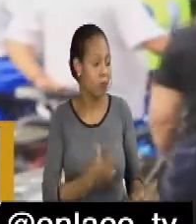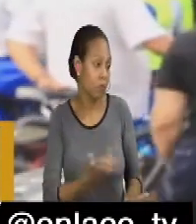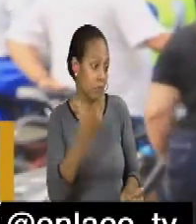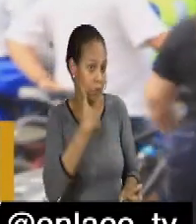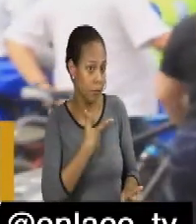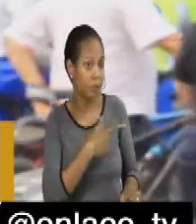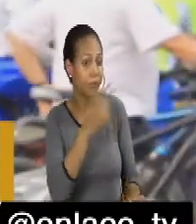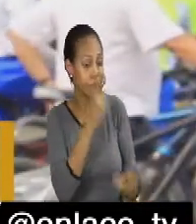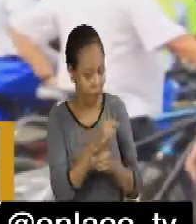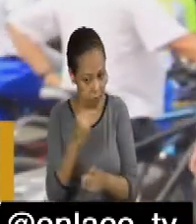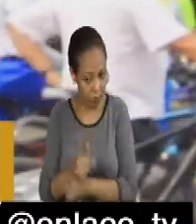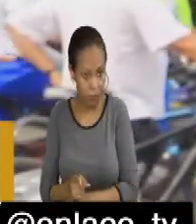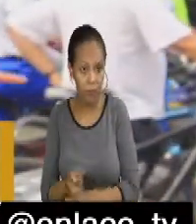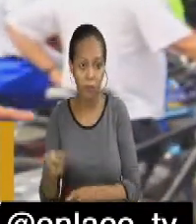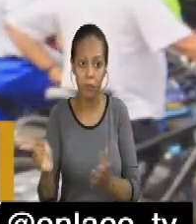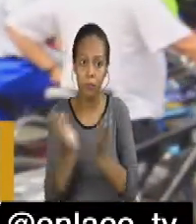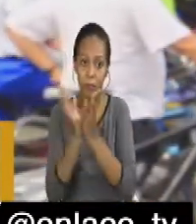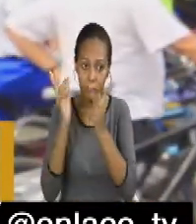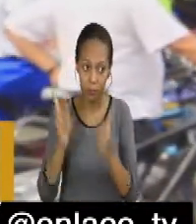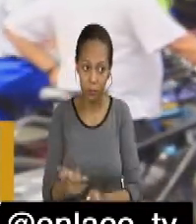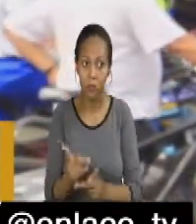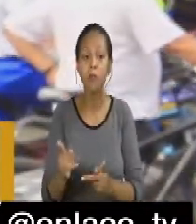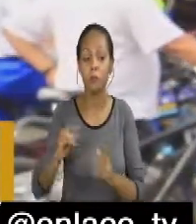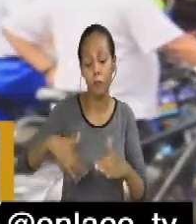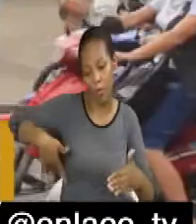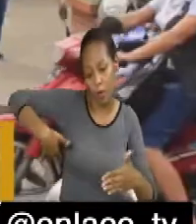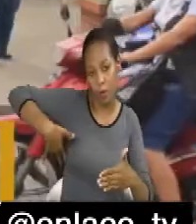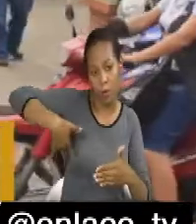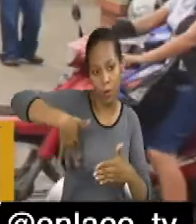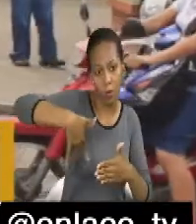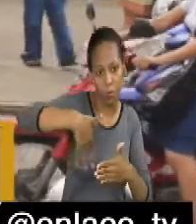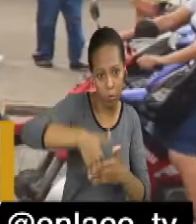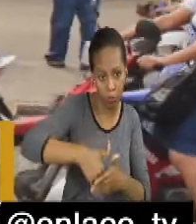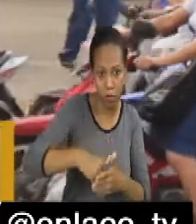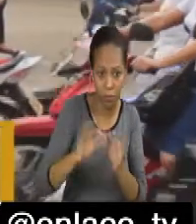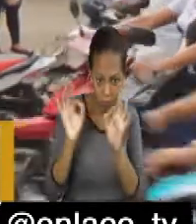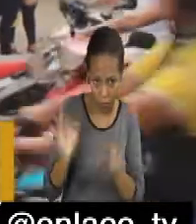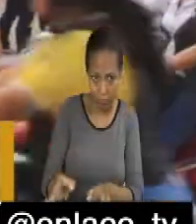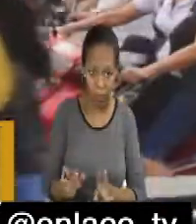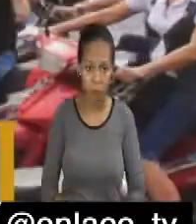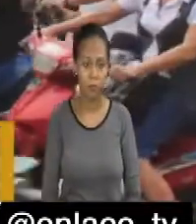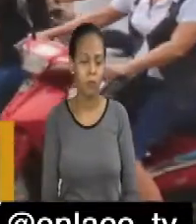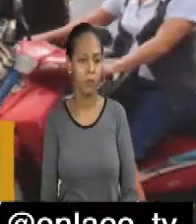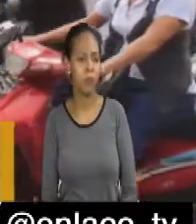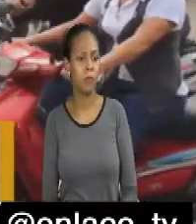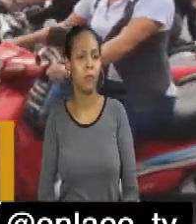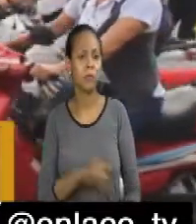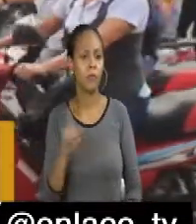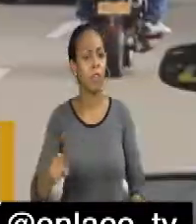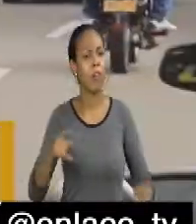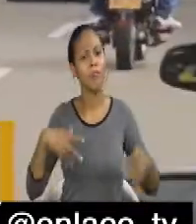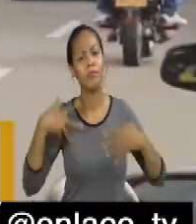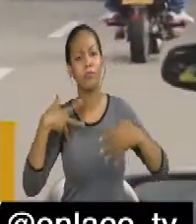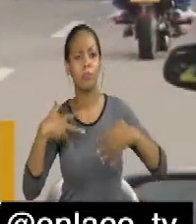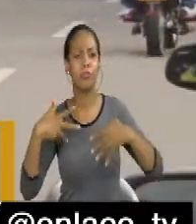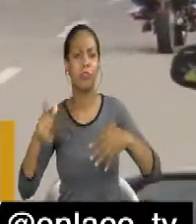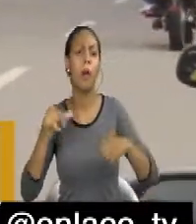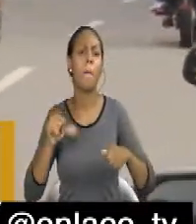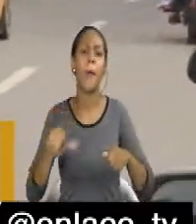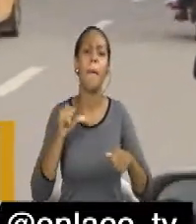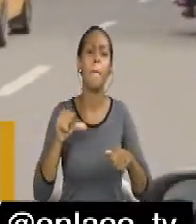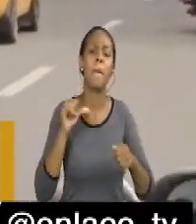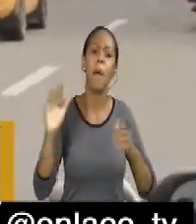los estudiantes nuestros, ¿cierto?, con las recuperaciones de los tiempos. La caravana en la que partieron los profesores como protesta, al parecer por la falta de